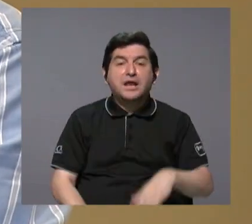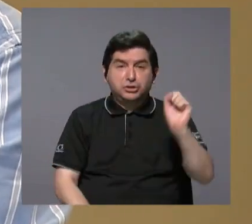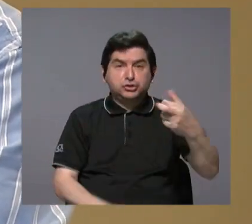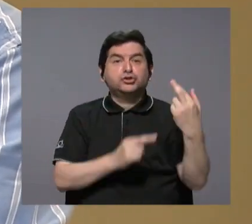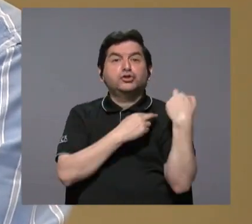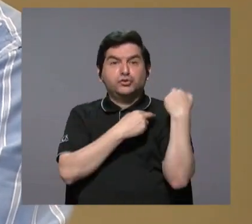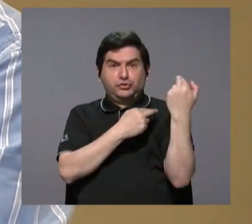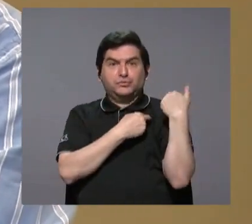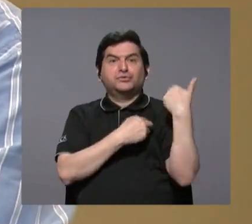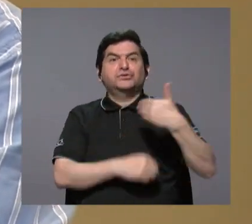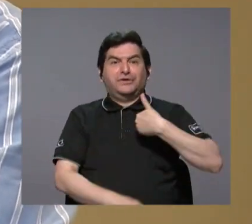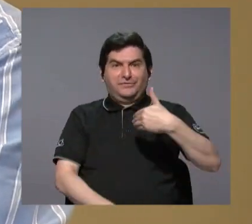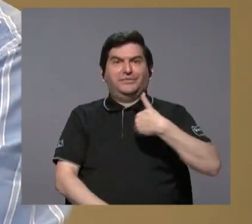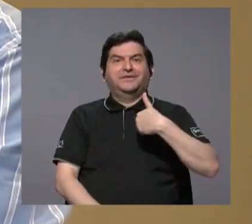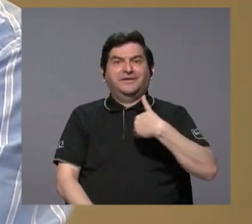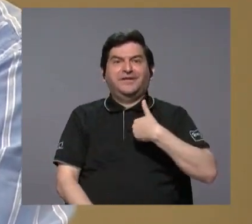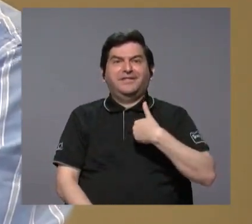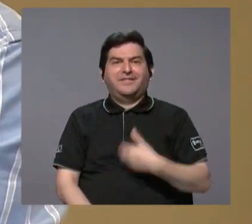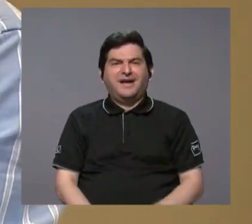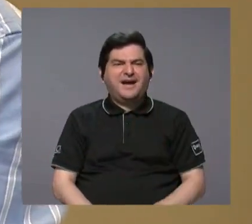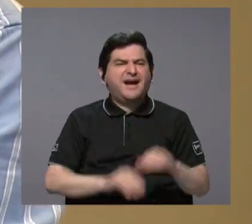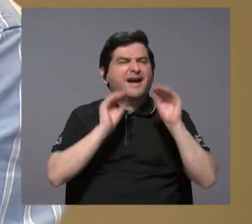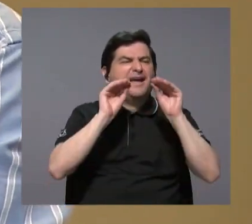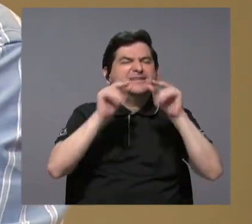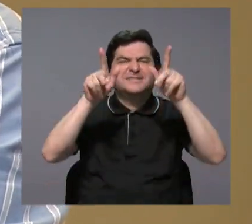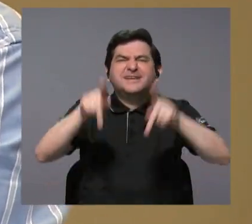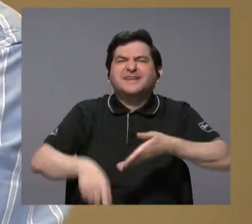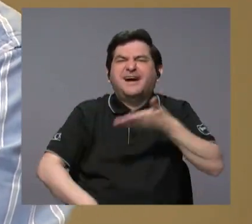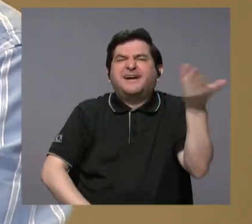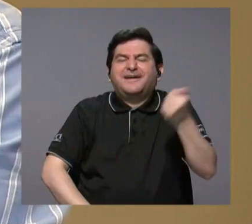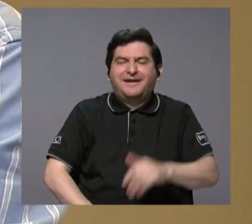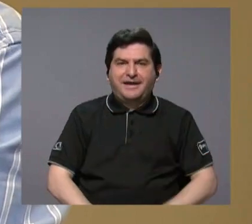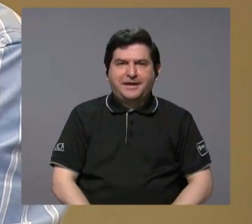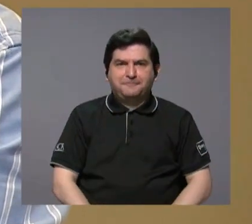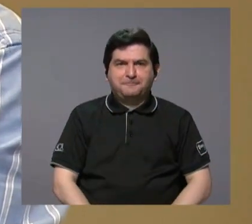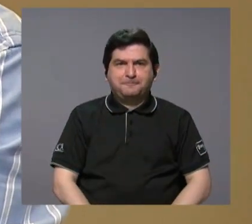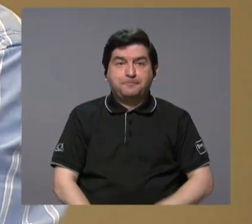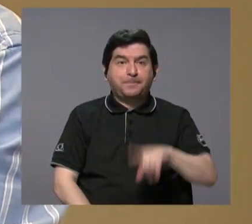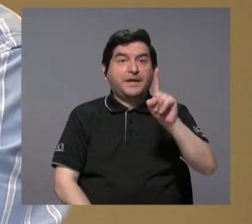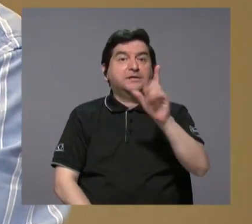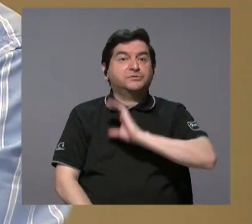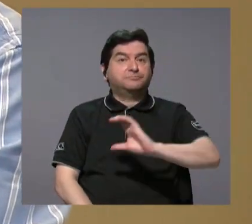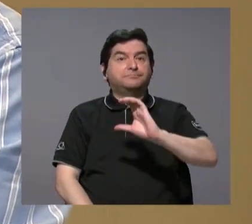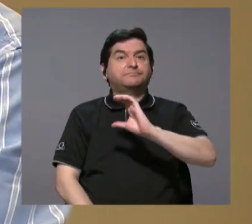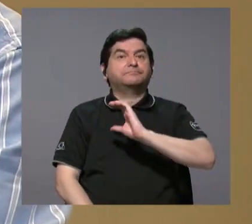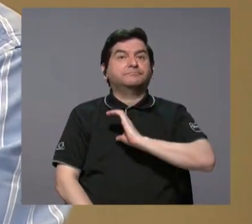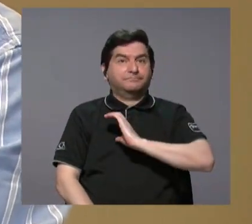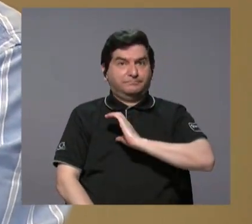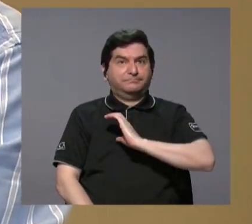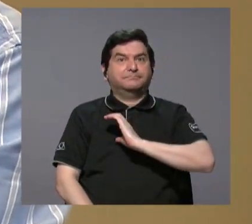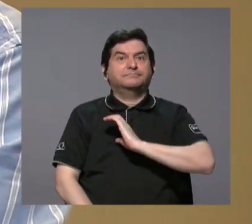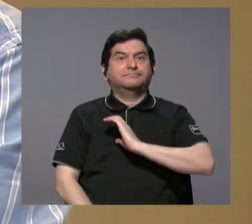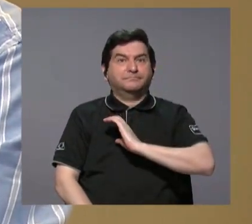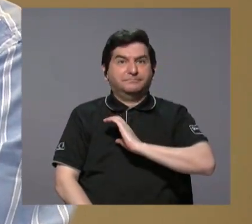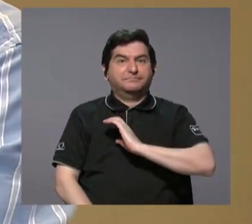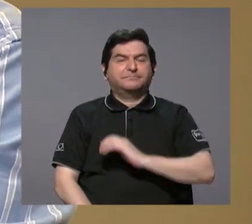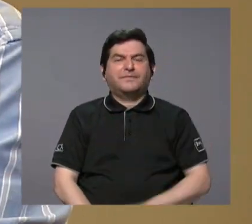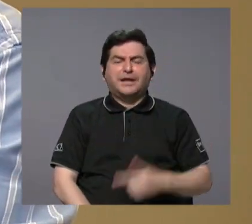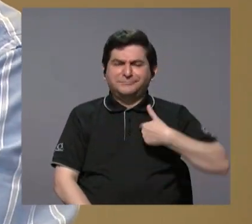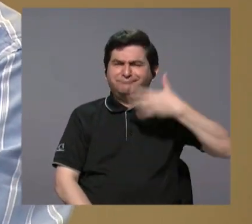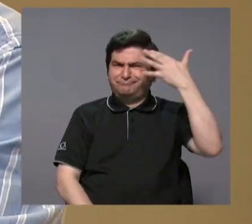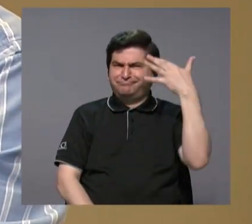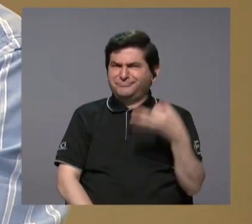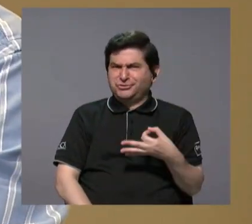corresponsables, por lo menos, de qué es lo que le enseñan a la gente. Entonces ese es uno de los aspectos que creo